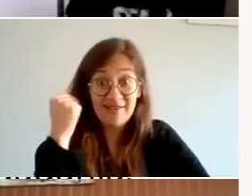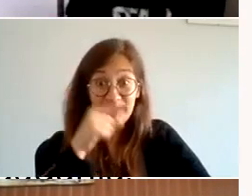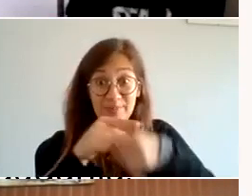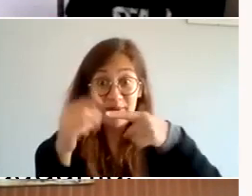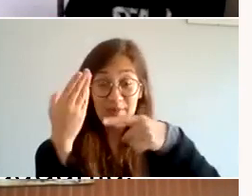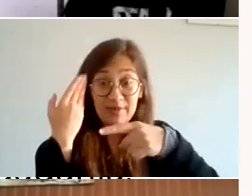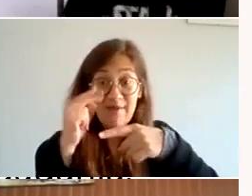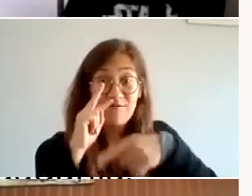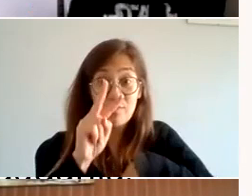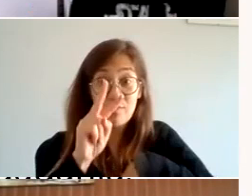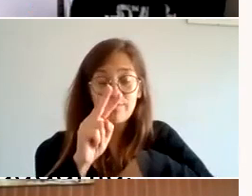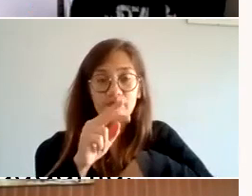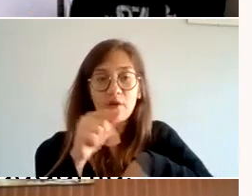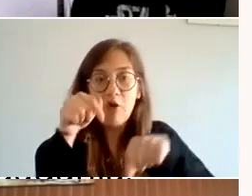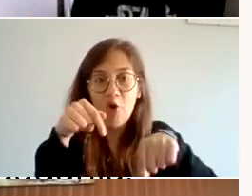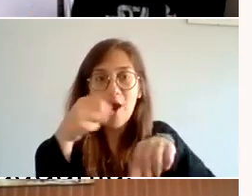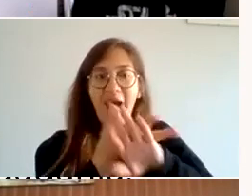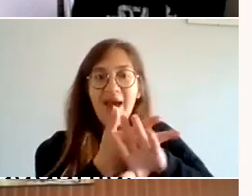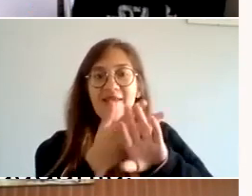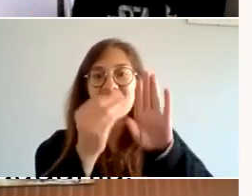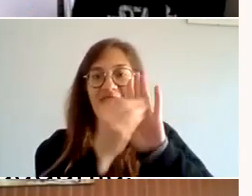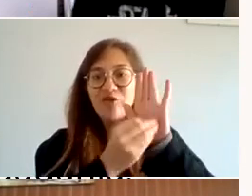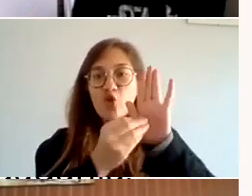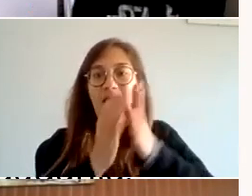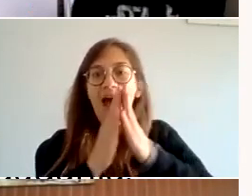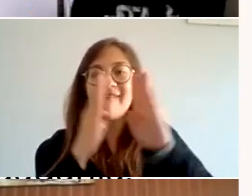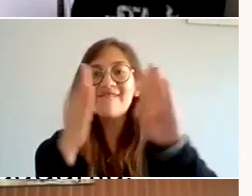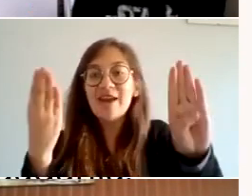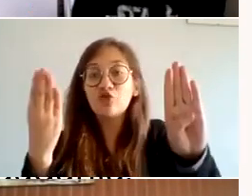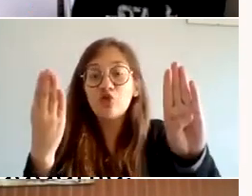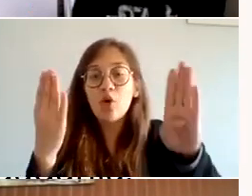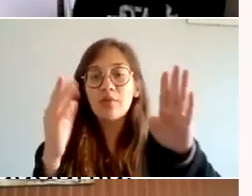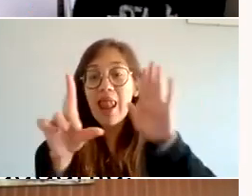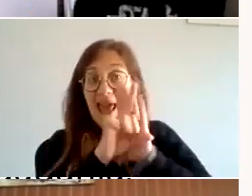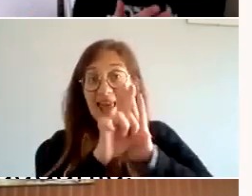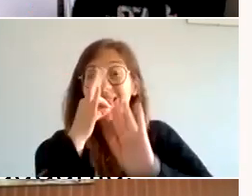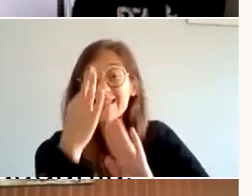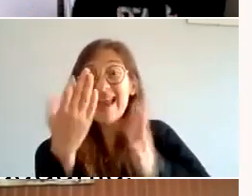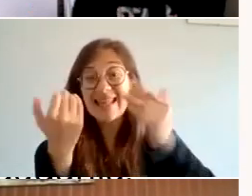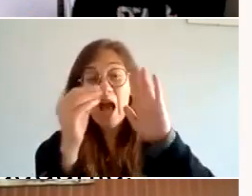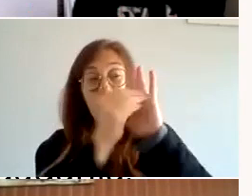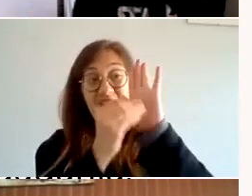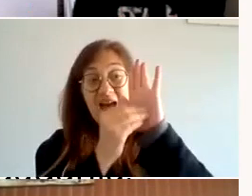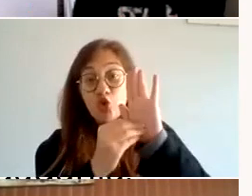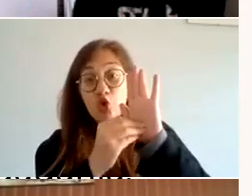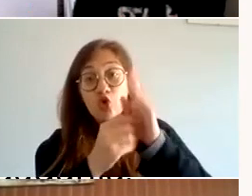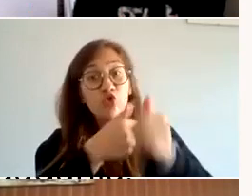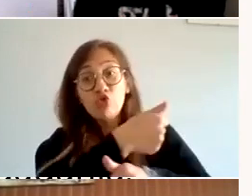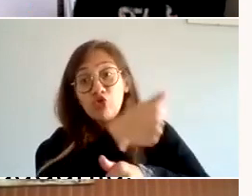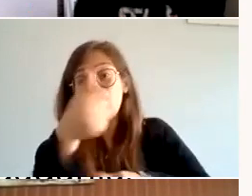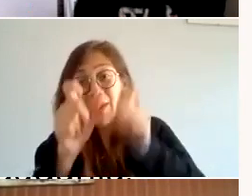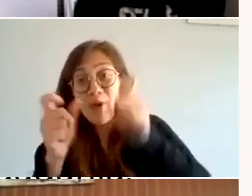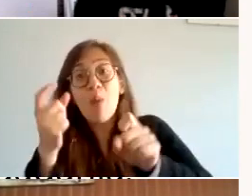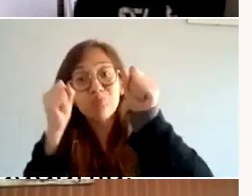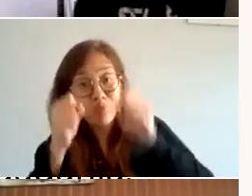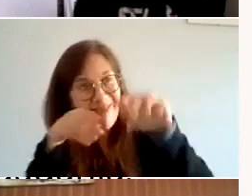la comunidad. Estos datos le pueden dar luces, por ejemplo, aquí tengo dos capturas, en este caso es de los